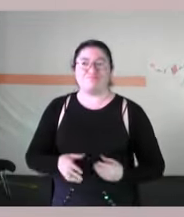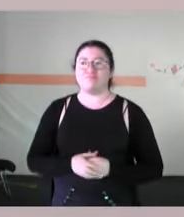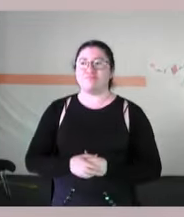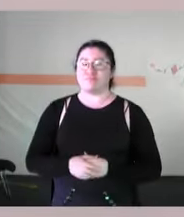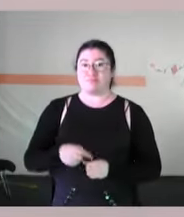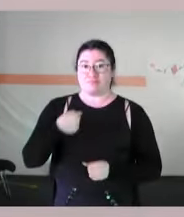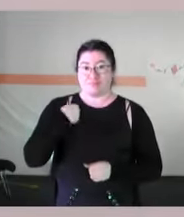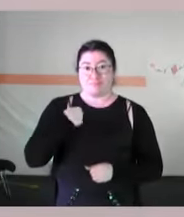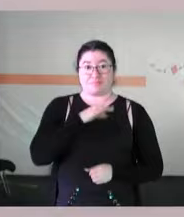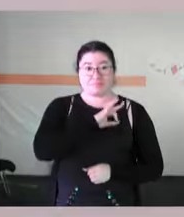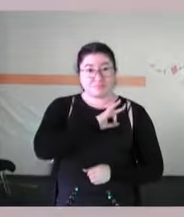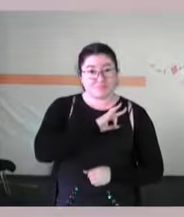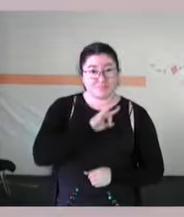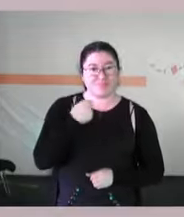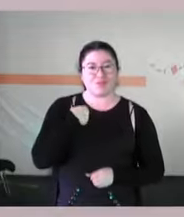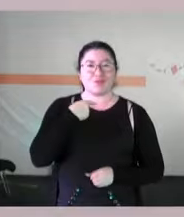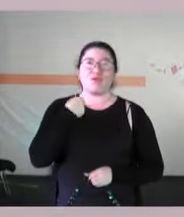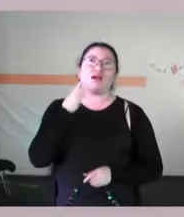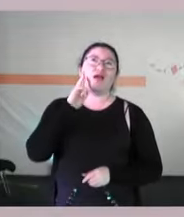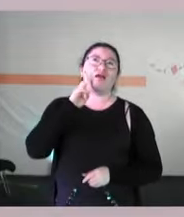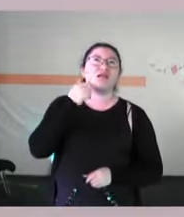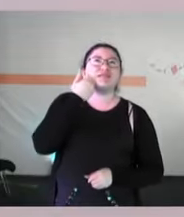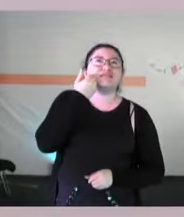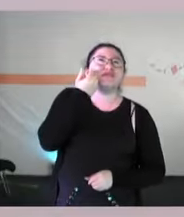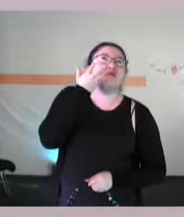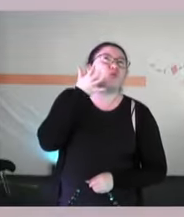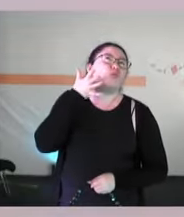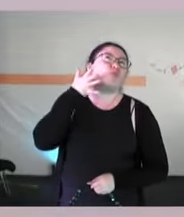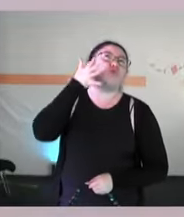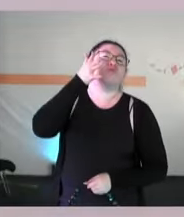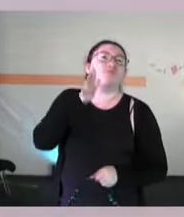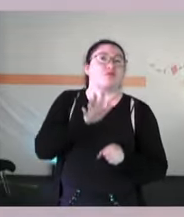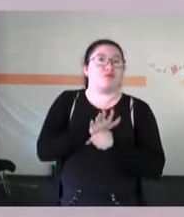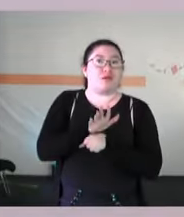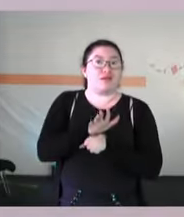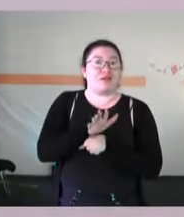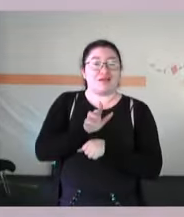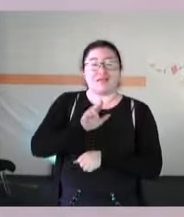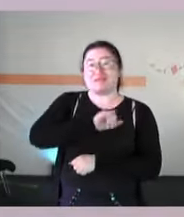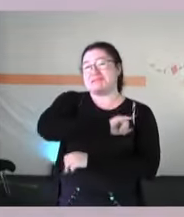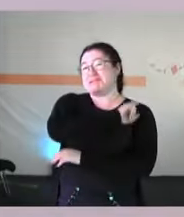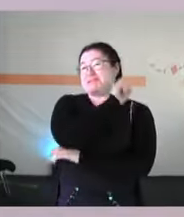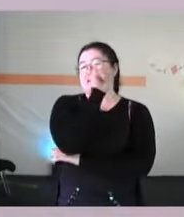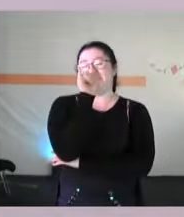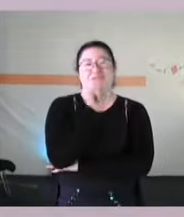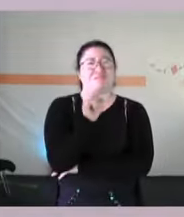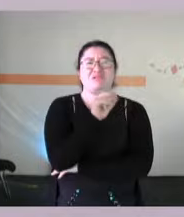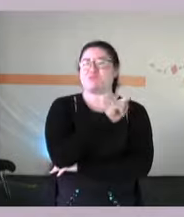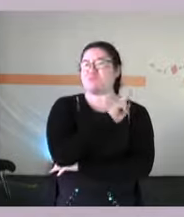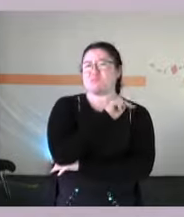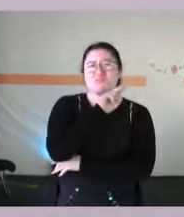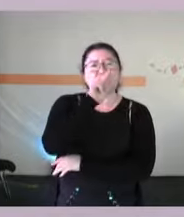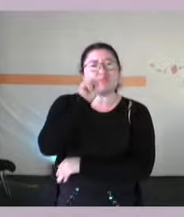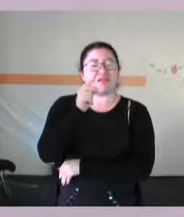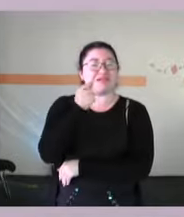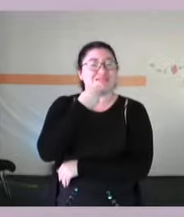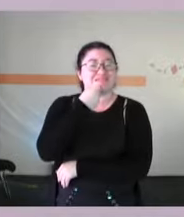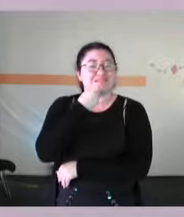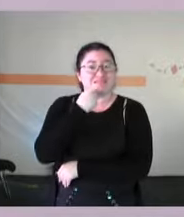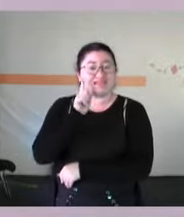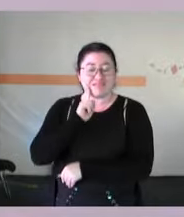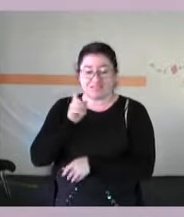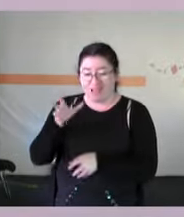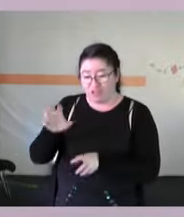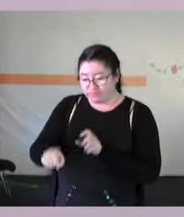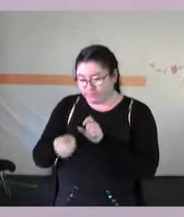si yo pudiera pedir deseos, mi deseo sería que no volvieran a violentar nunca más a ninguna niña, que las